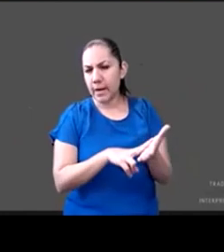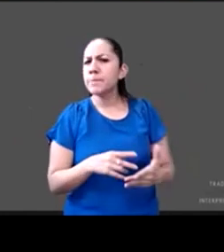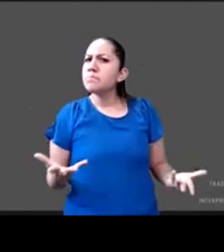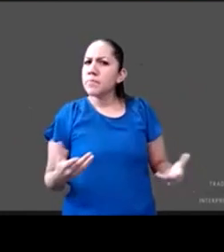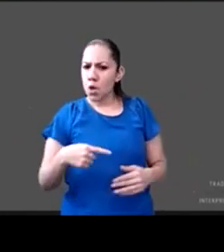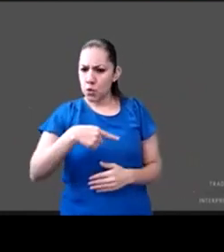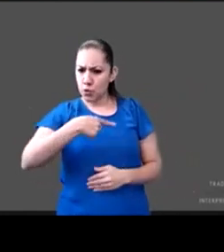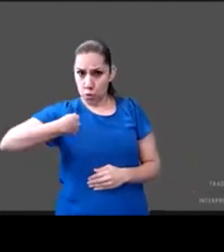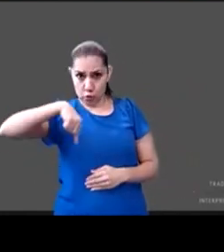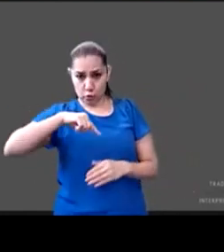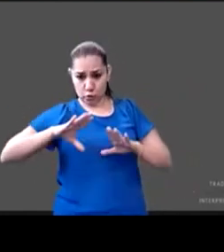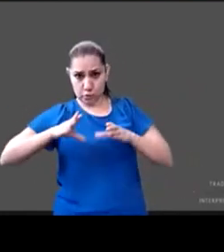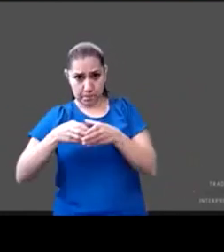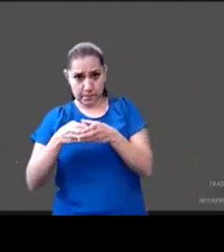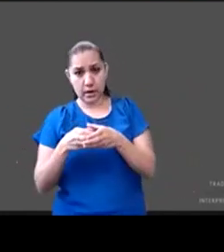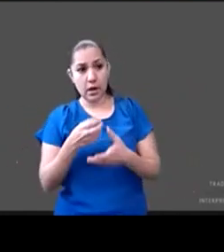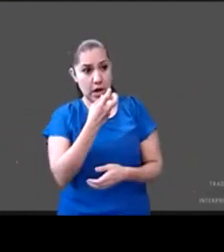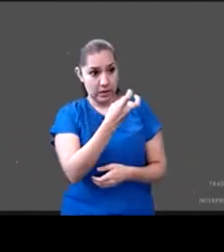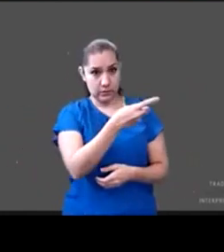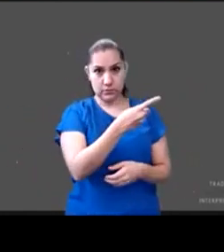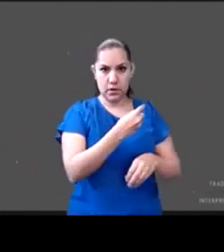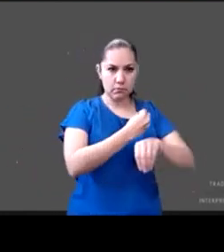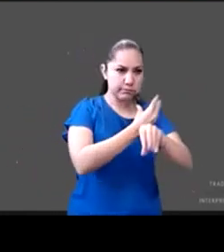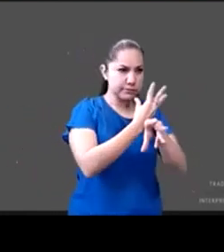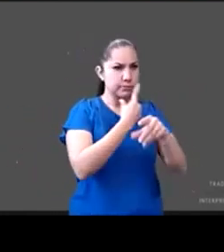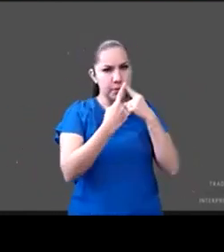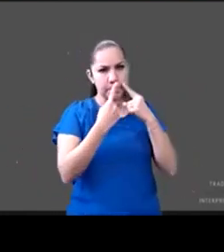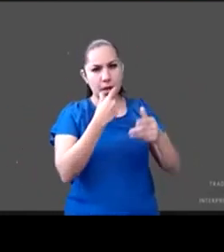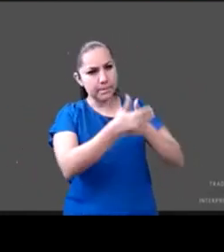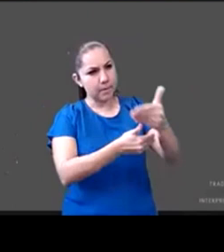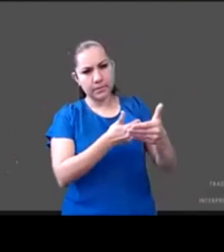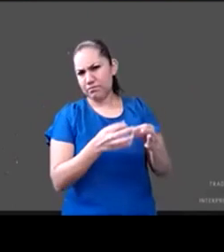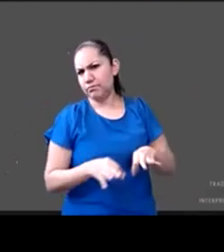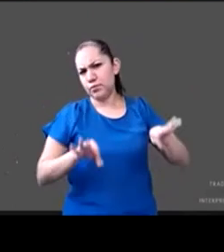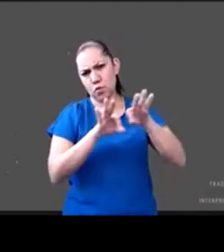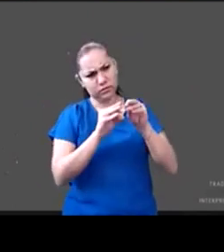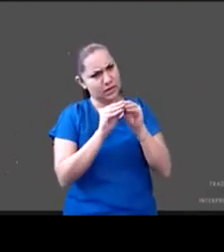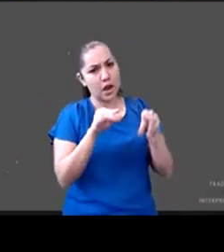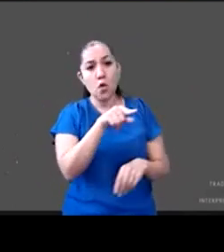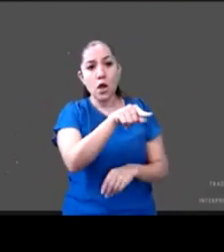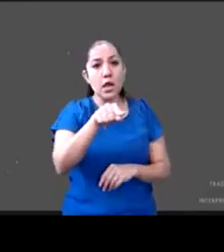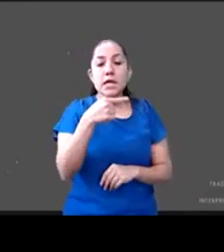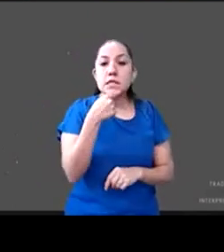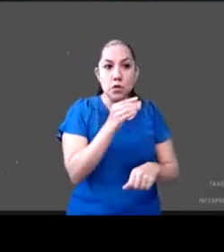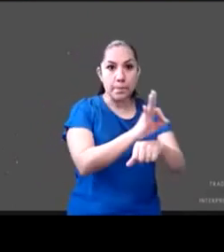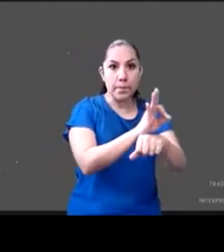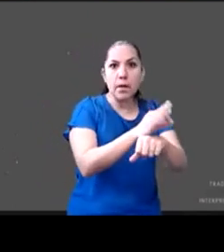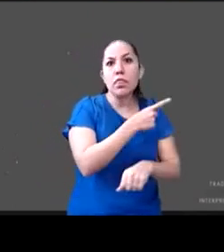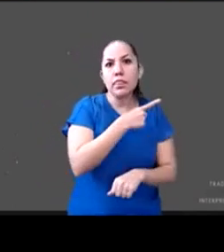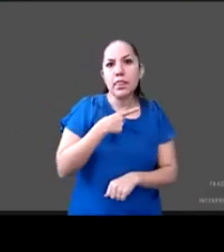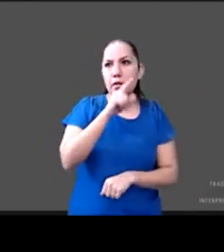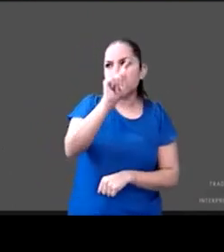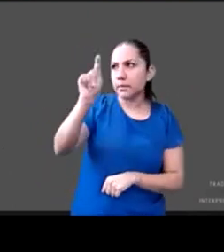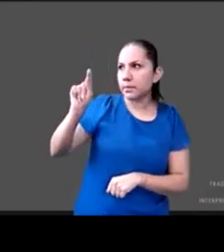importante esta participación, este espacio. Estamos convencidos que el trabajo por la niñez requiere el compromiso de muchos actores y reconocemos ahí el